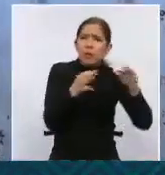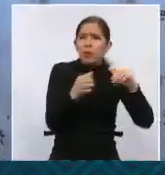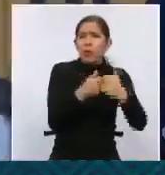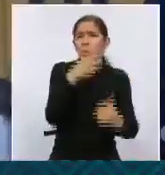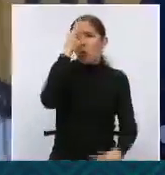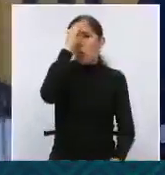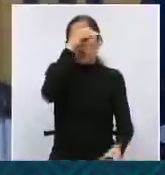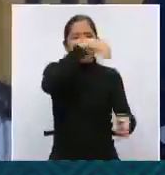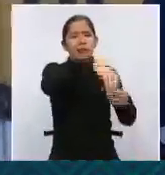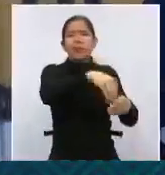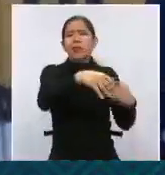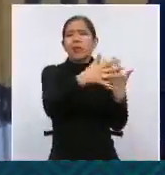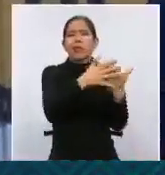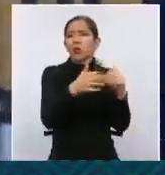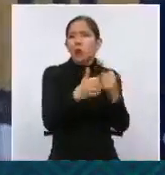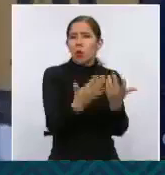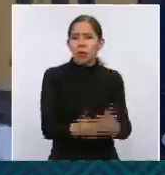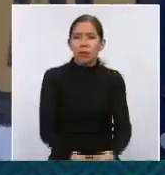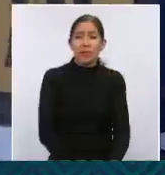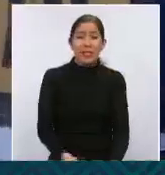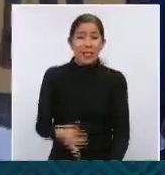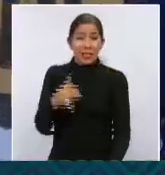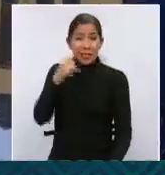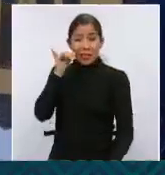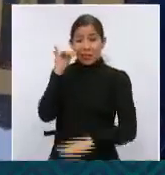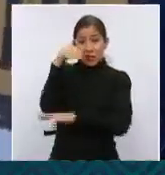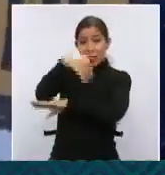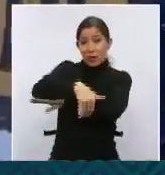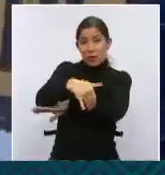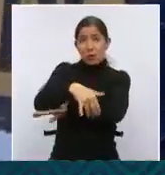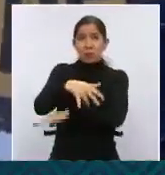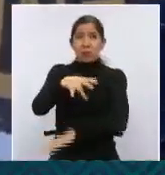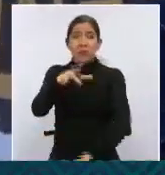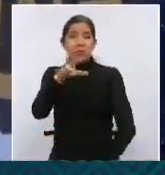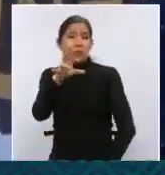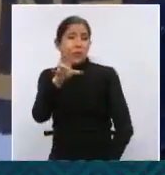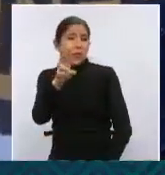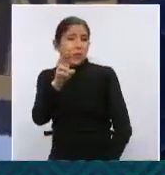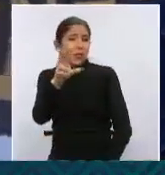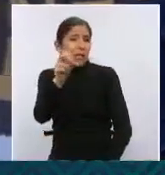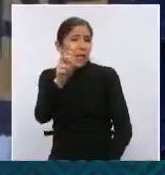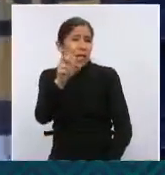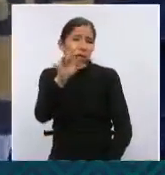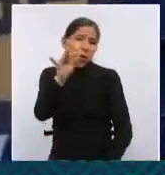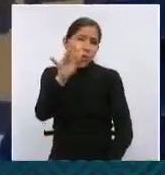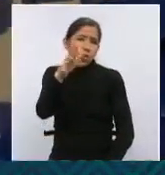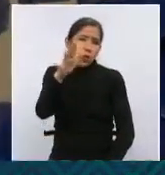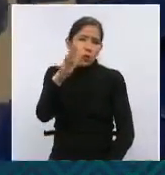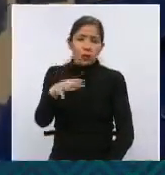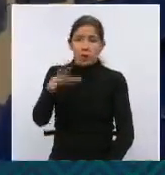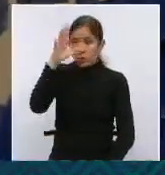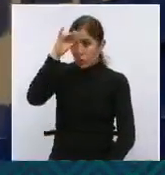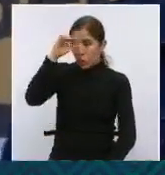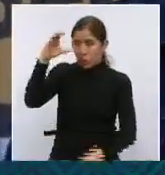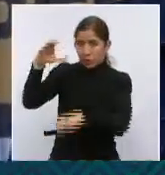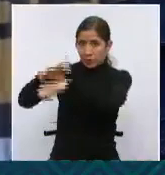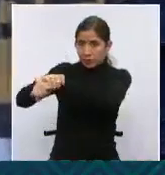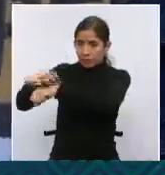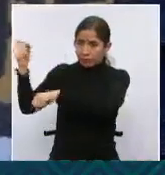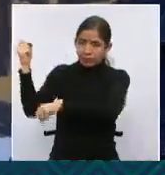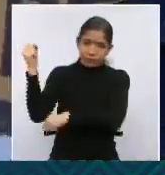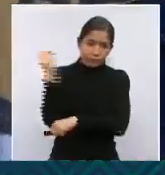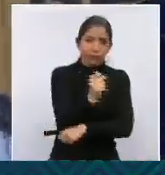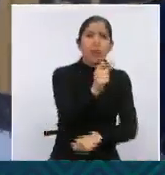coronel Cabezas. Aproximadamente a las 7:30, 8 de la noche, ingresó la persona privada de libertad que hace mención. Se encuentra en este